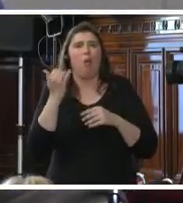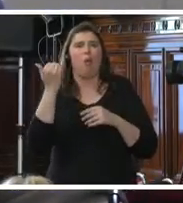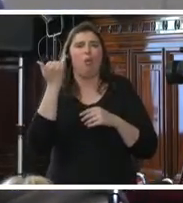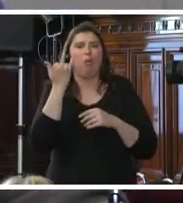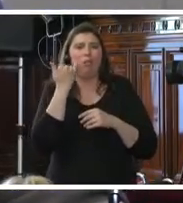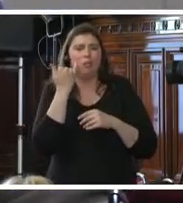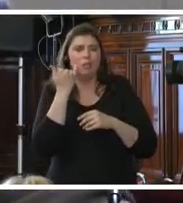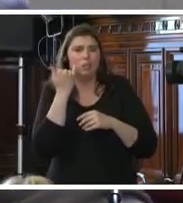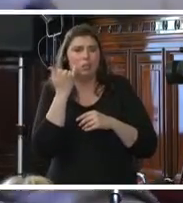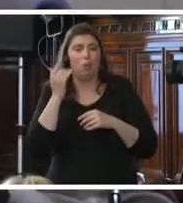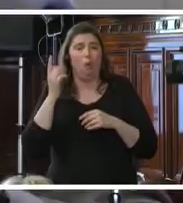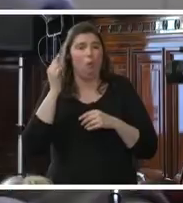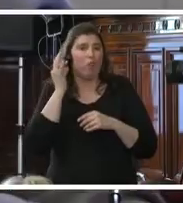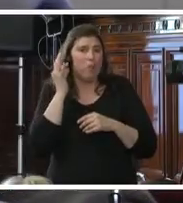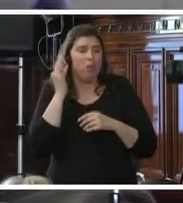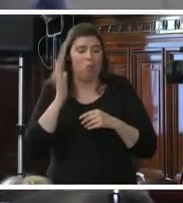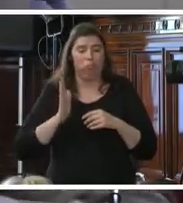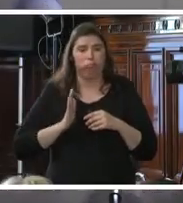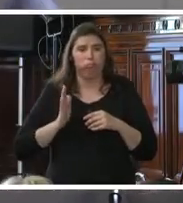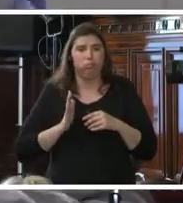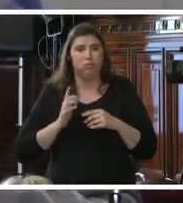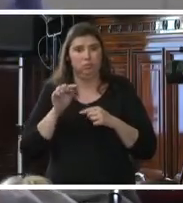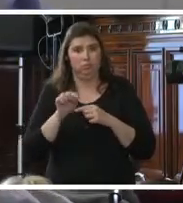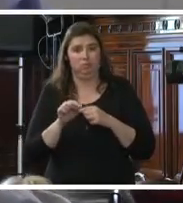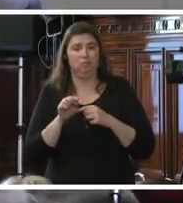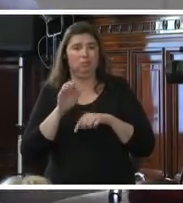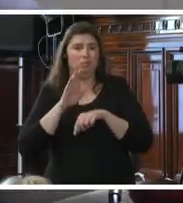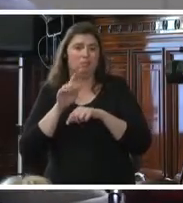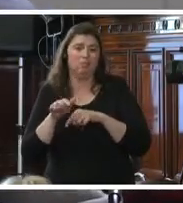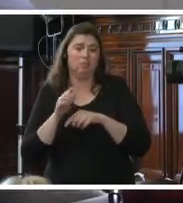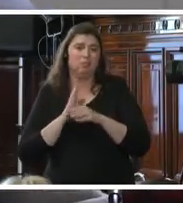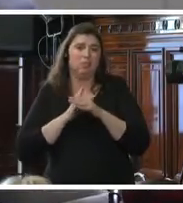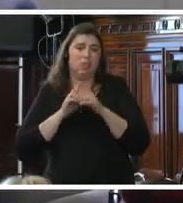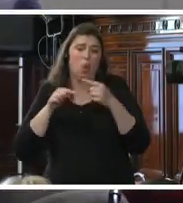que las victimiza, las hace víctimas. Yo creo que es un tema